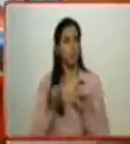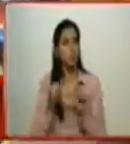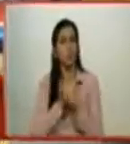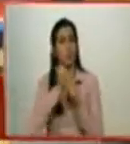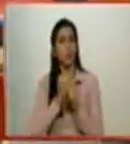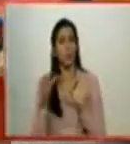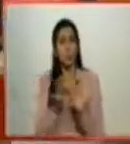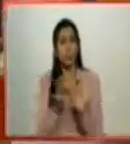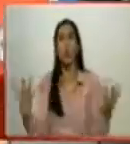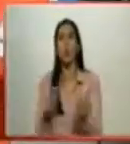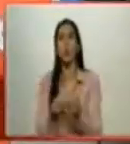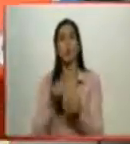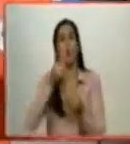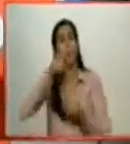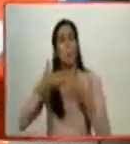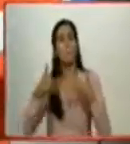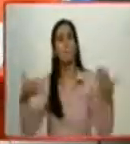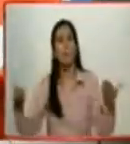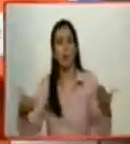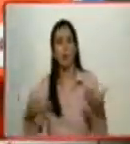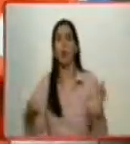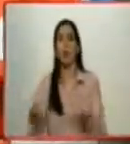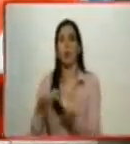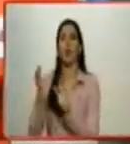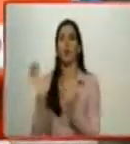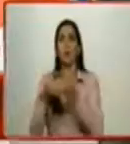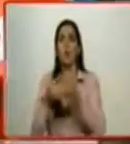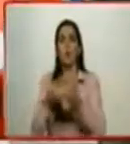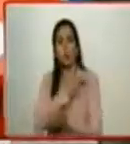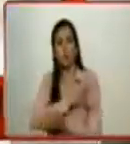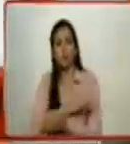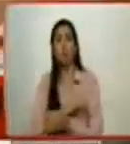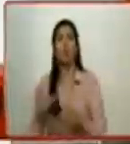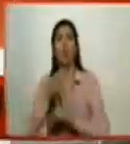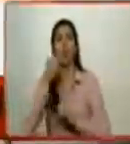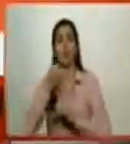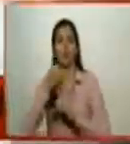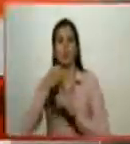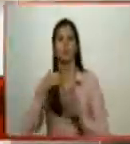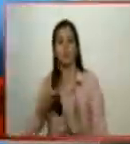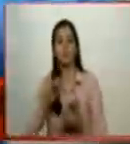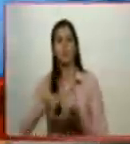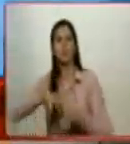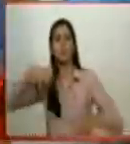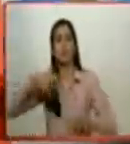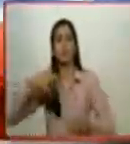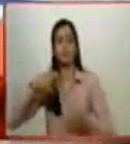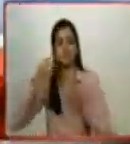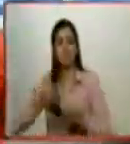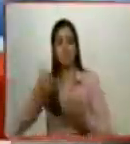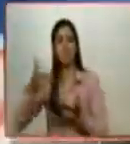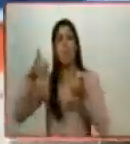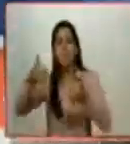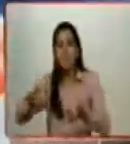trabajando de la mano con el poder popular, comunidades y frentes sociales para así lograr la conformación de una Asamblea Nacional digna para